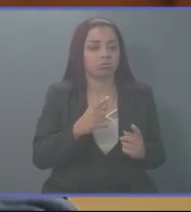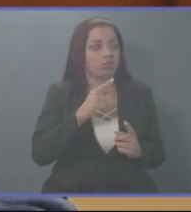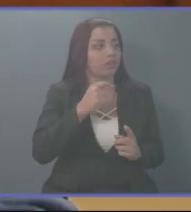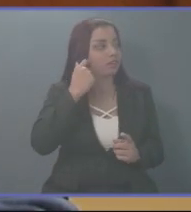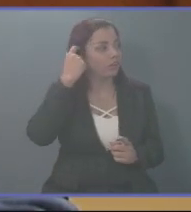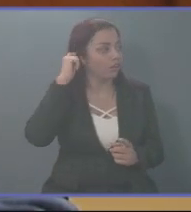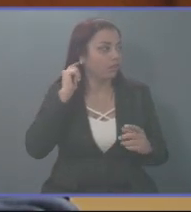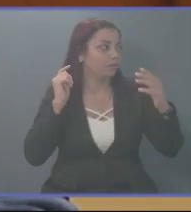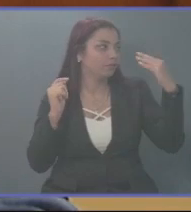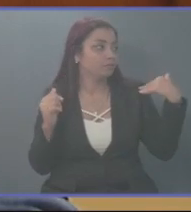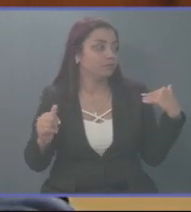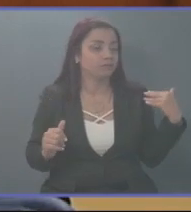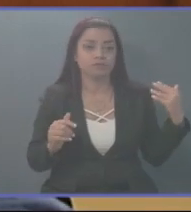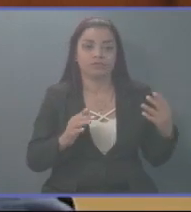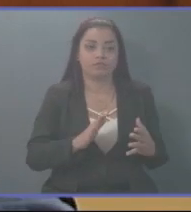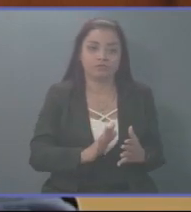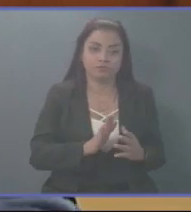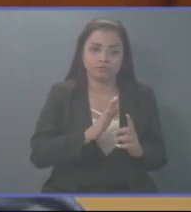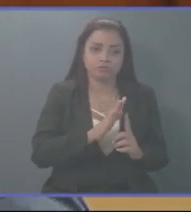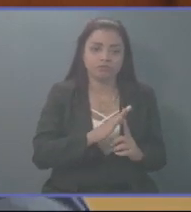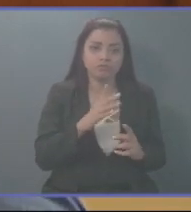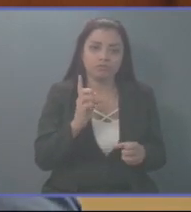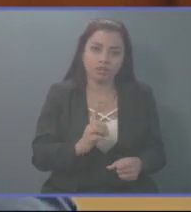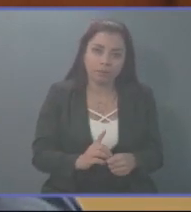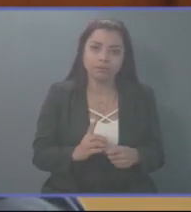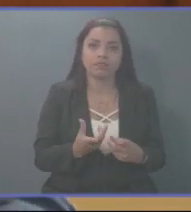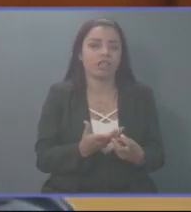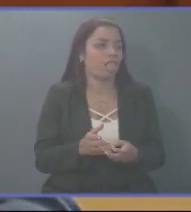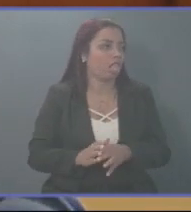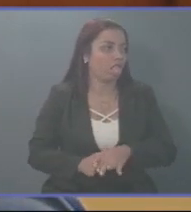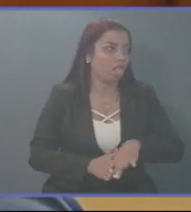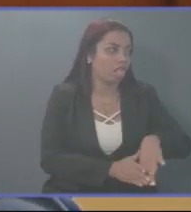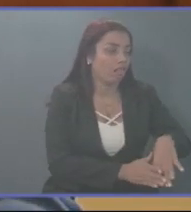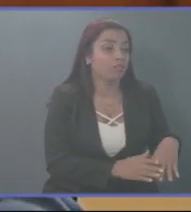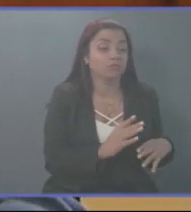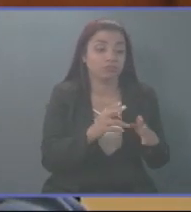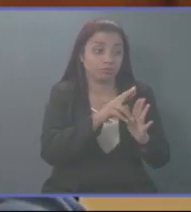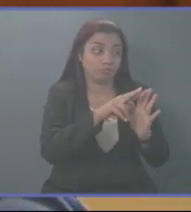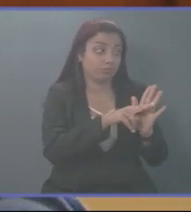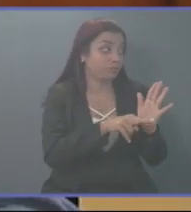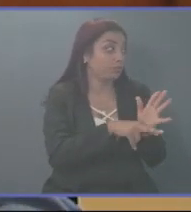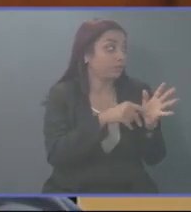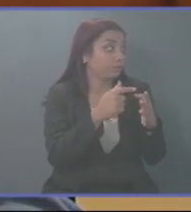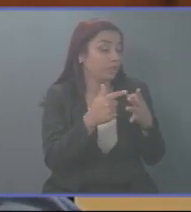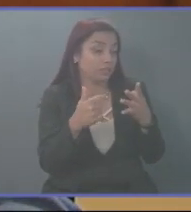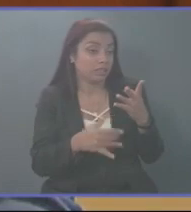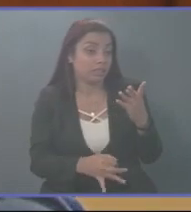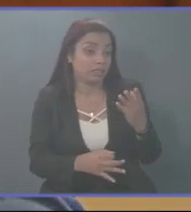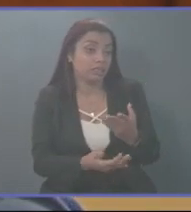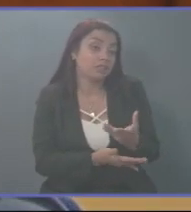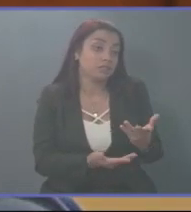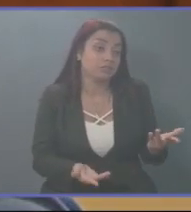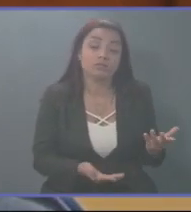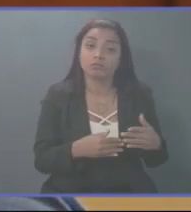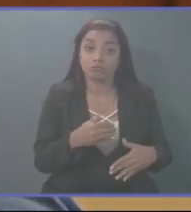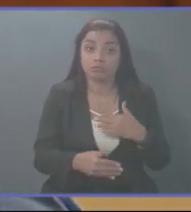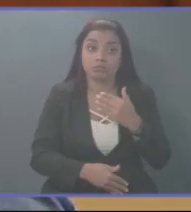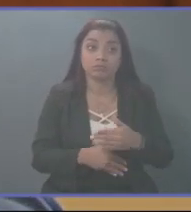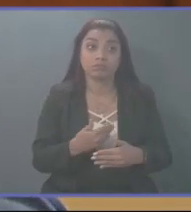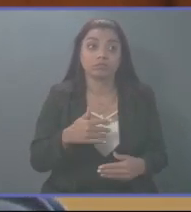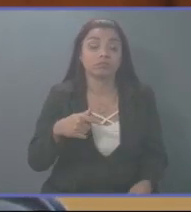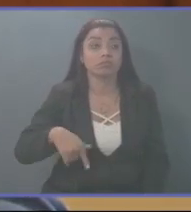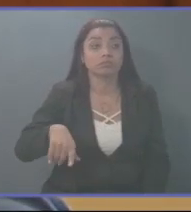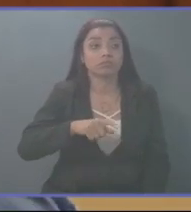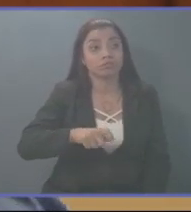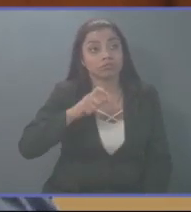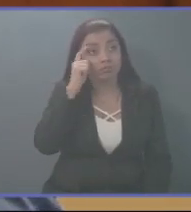edad, discapacidad, entre otras, por lo que los marcos normativos y leyes para atender este fenómeno,